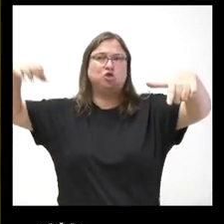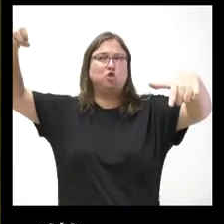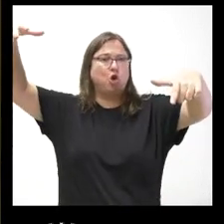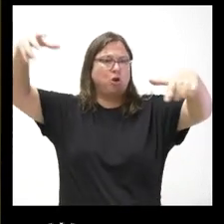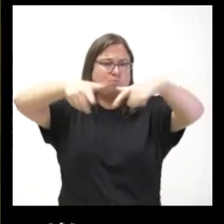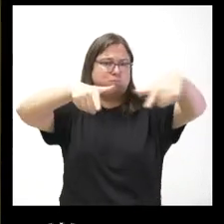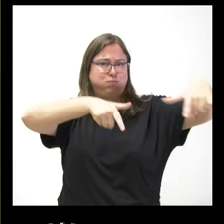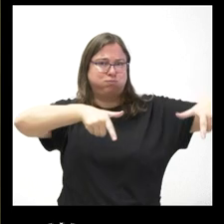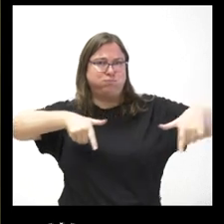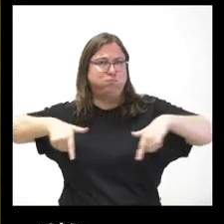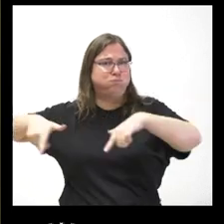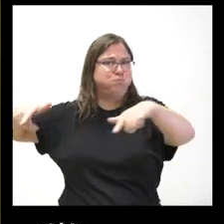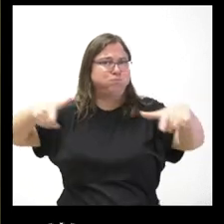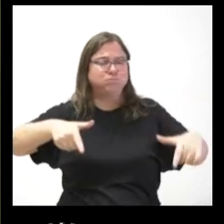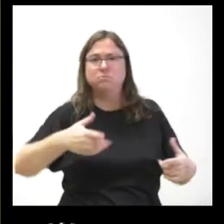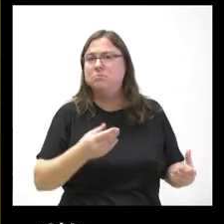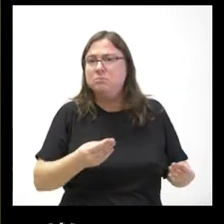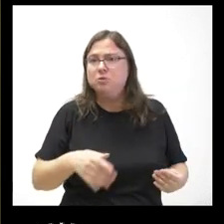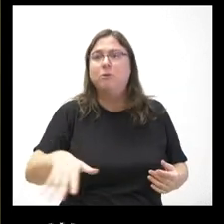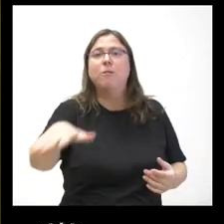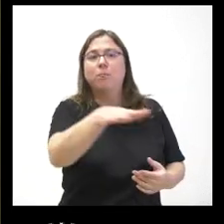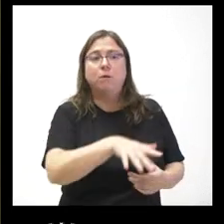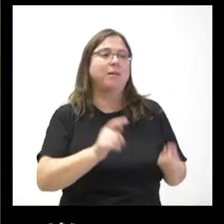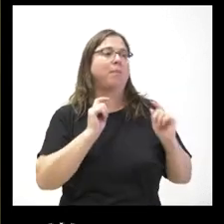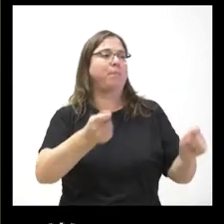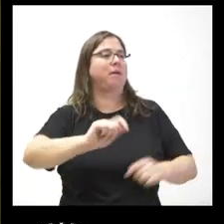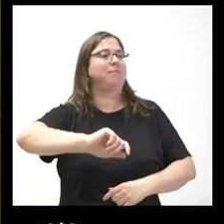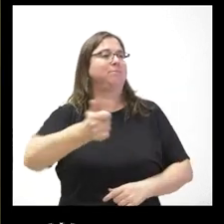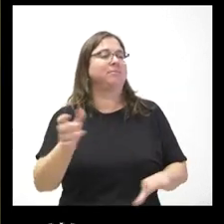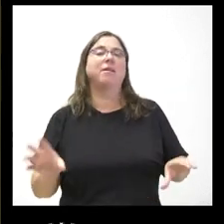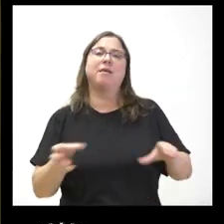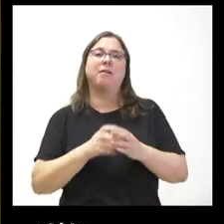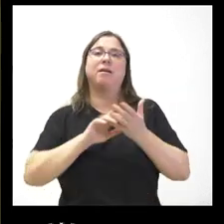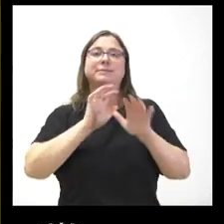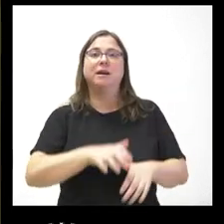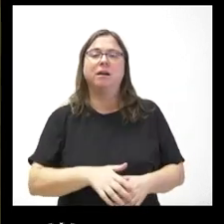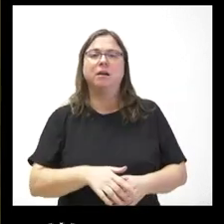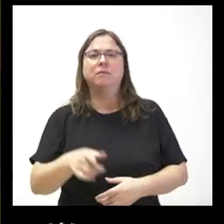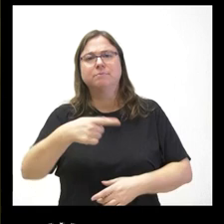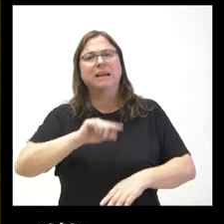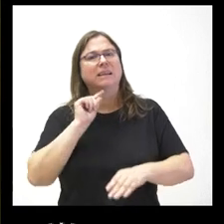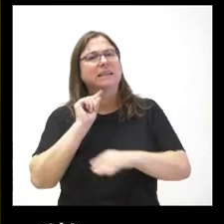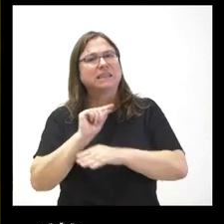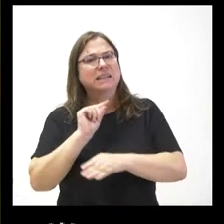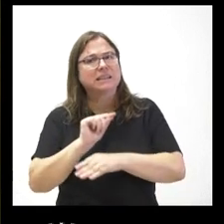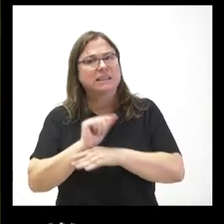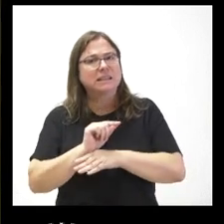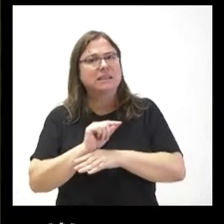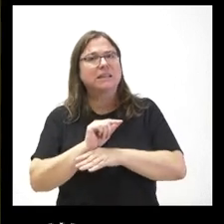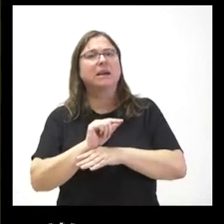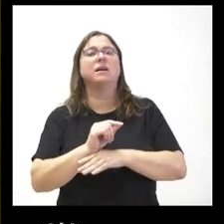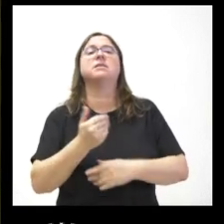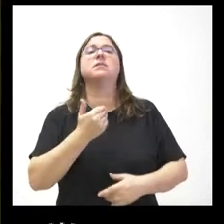precisamente bendecidos medioambientalmente por la junta de Castilla de León ante las críticas o pese a las críticas de los